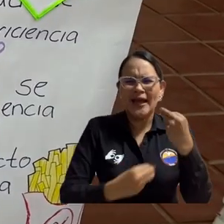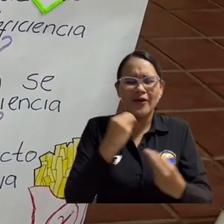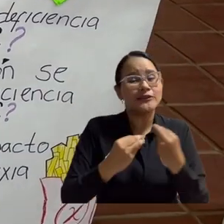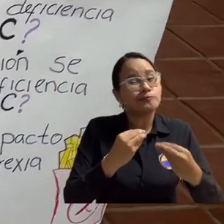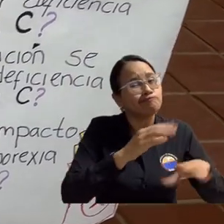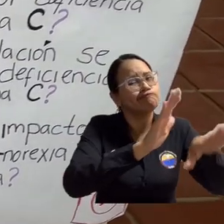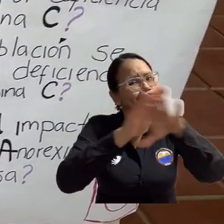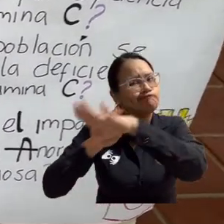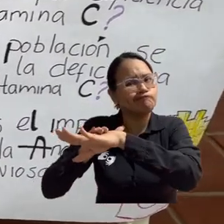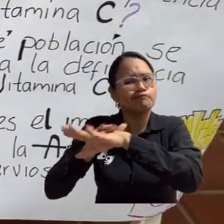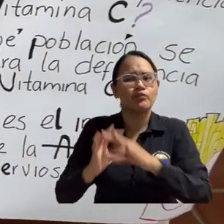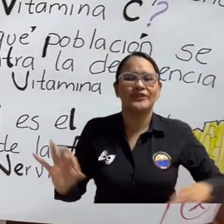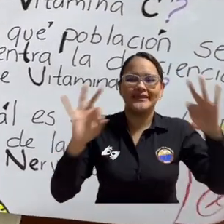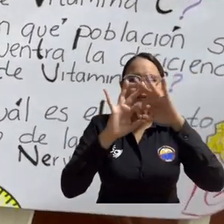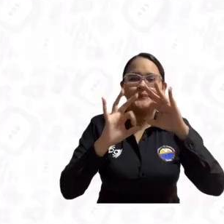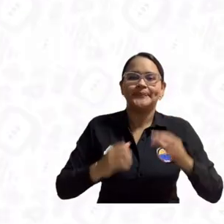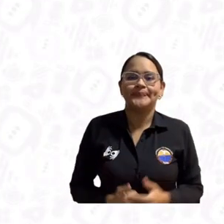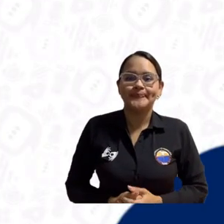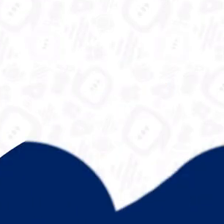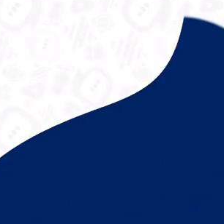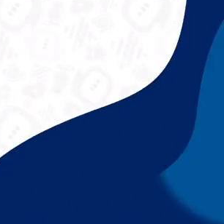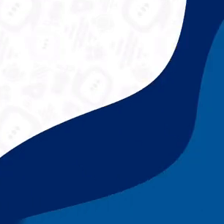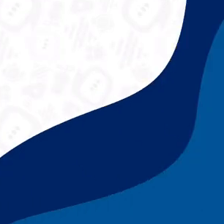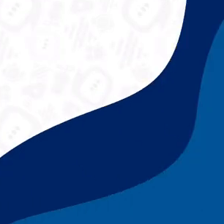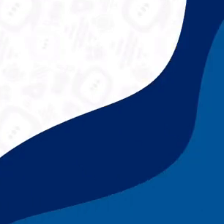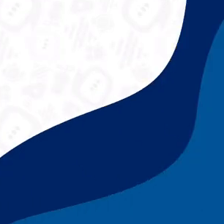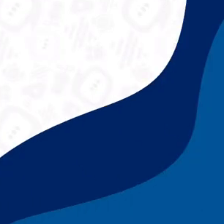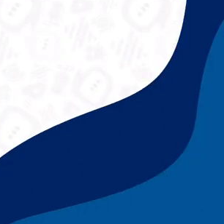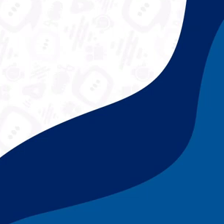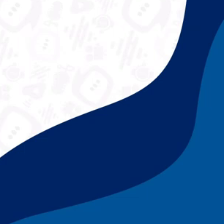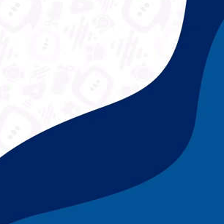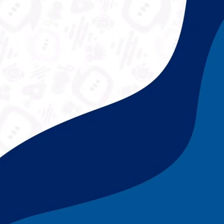Universidad del Magdalena a hacer un llamado de alerta